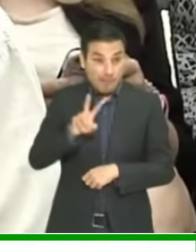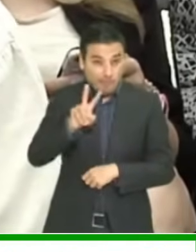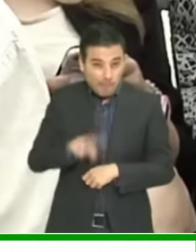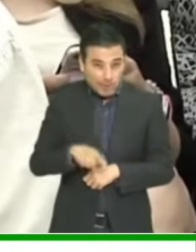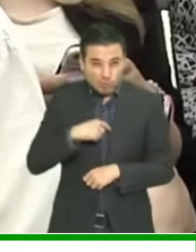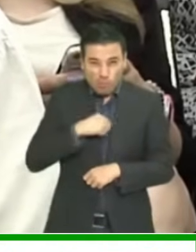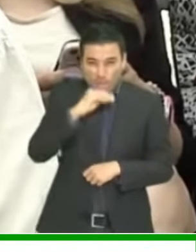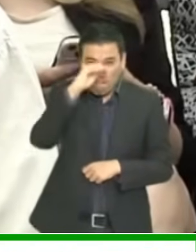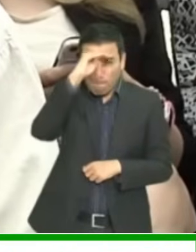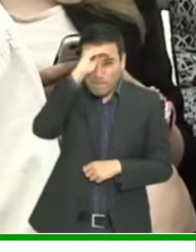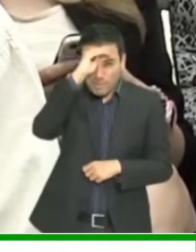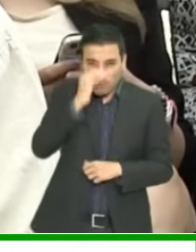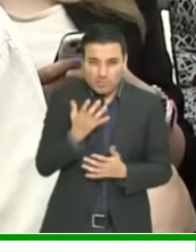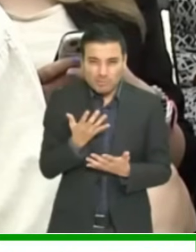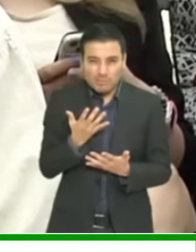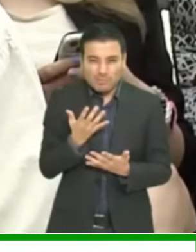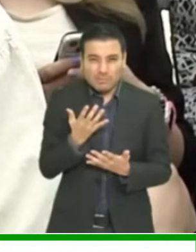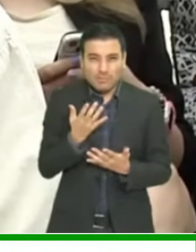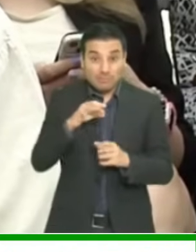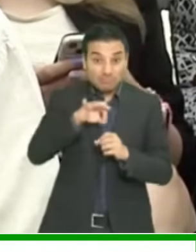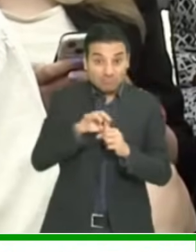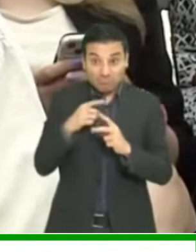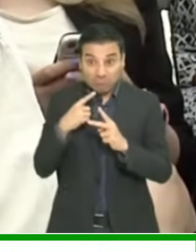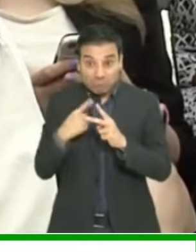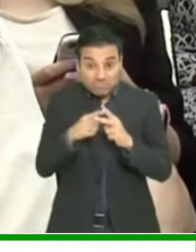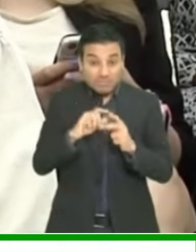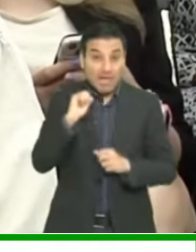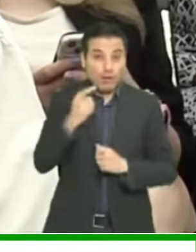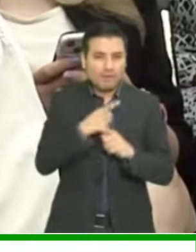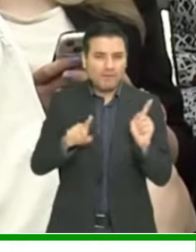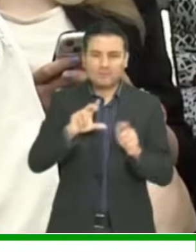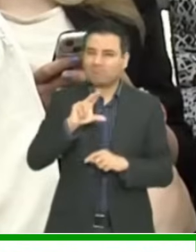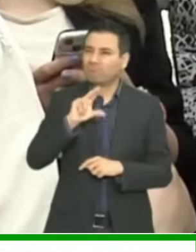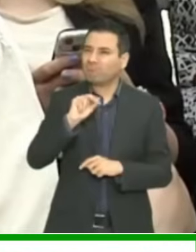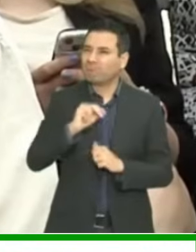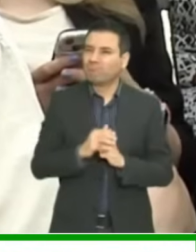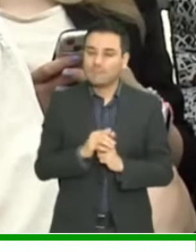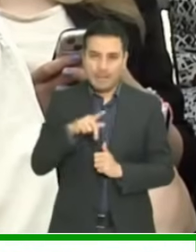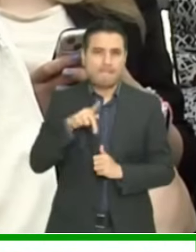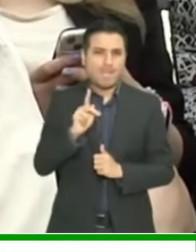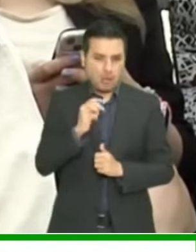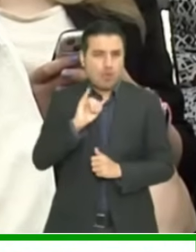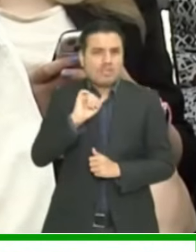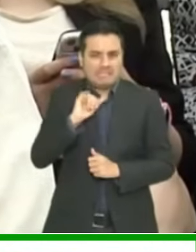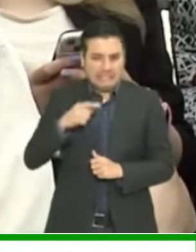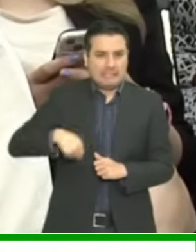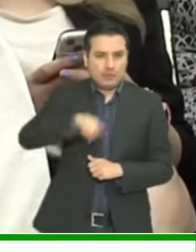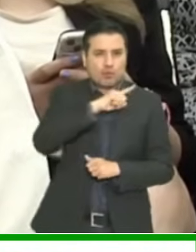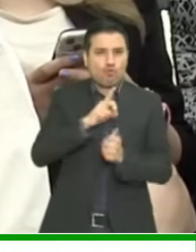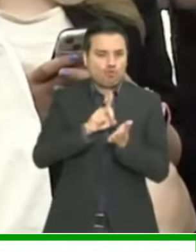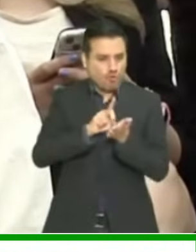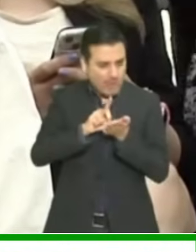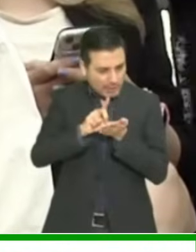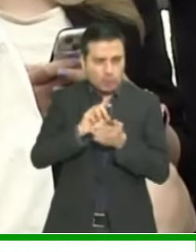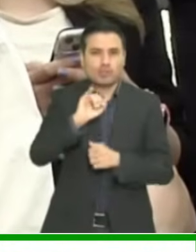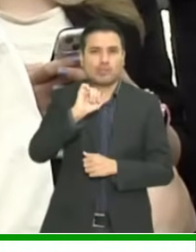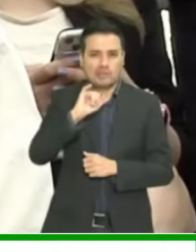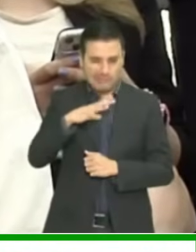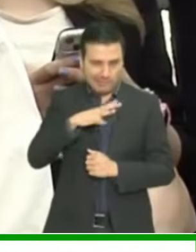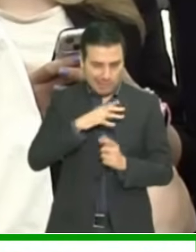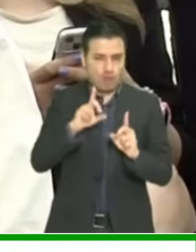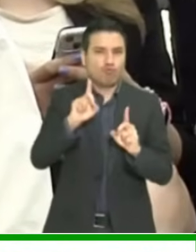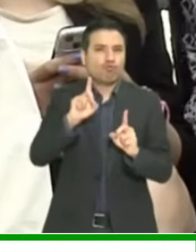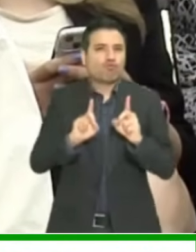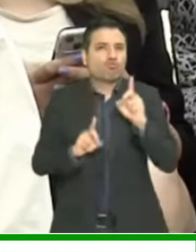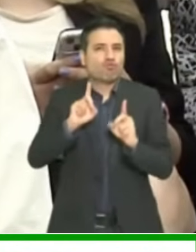que el conteo vaya a generar una diferencia. Pero sí creo que es un derecho. Sí creo que hay una duda legítima, sí creo que es un